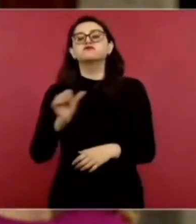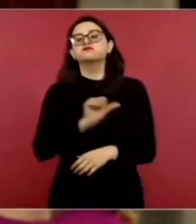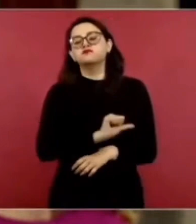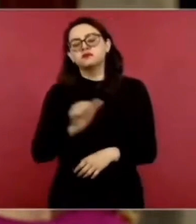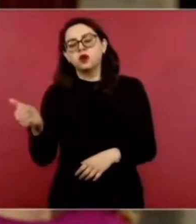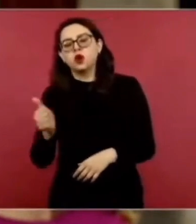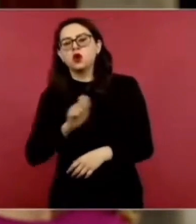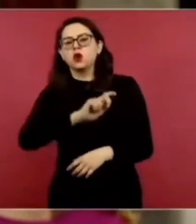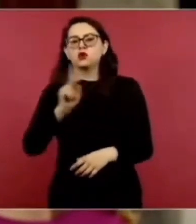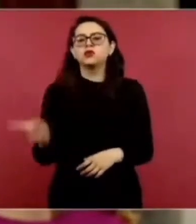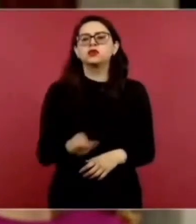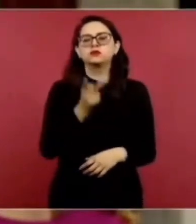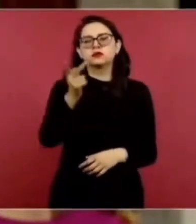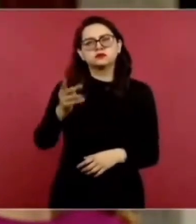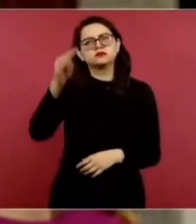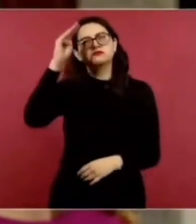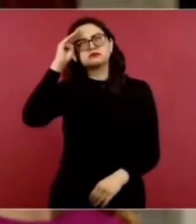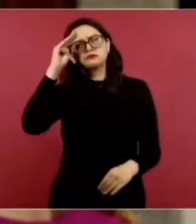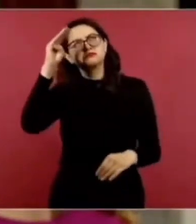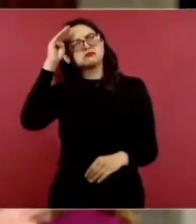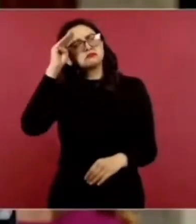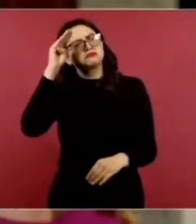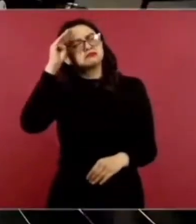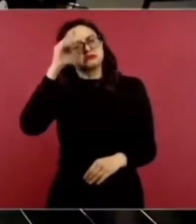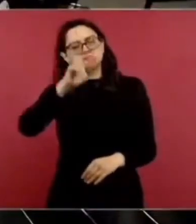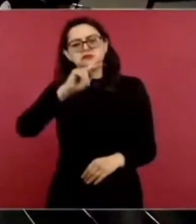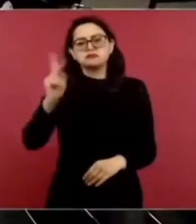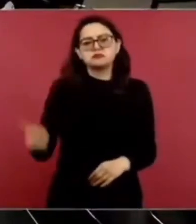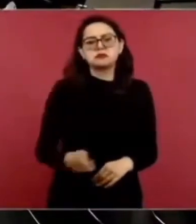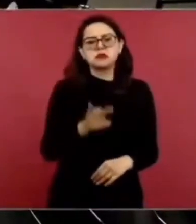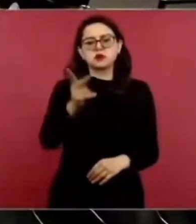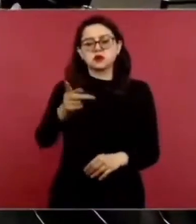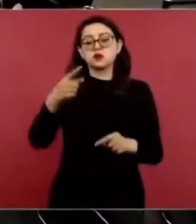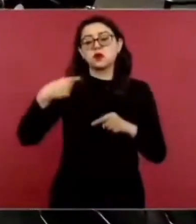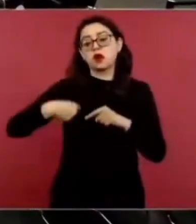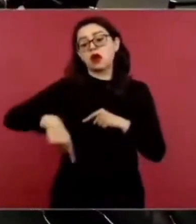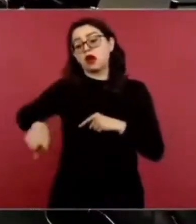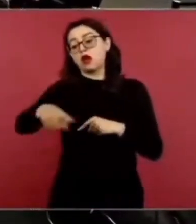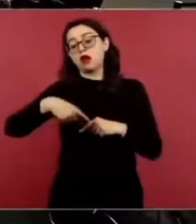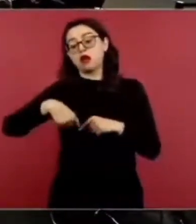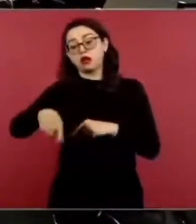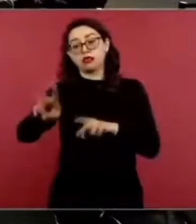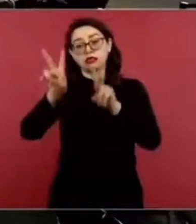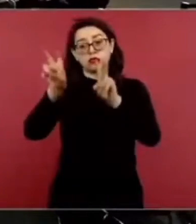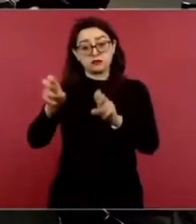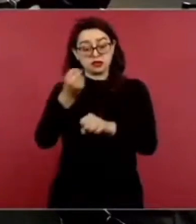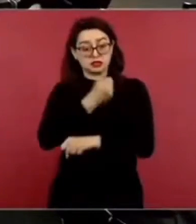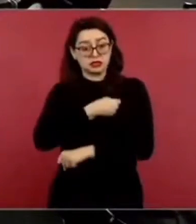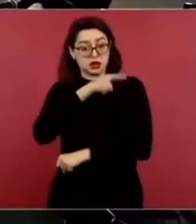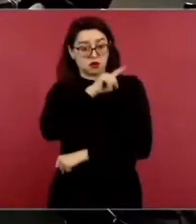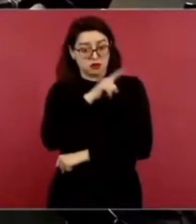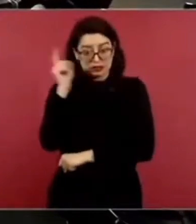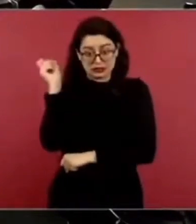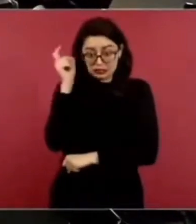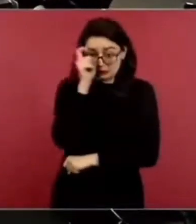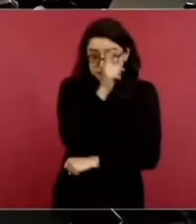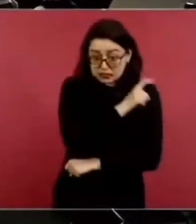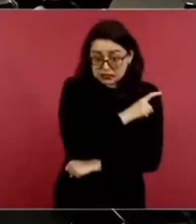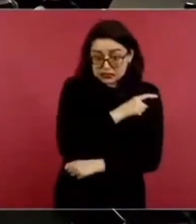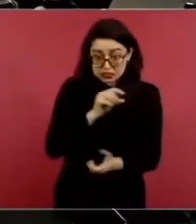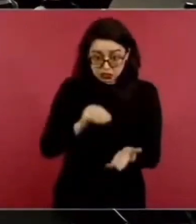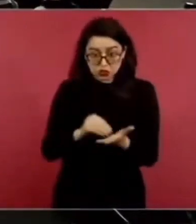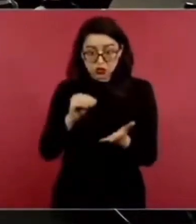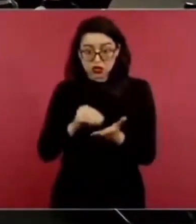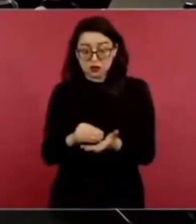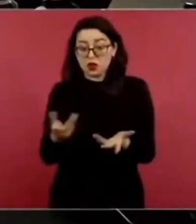retroalimentación y de saber dónde estamos parados, preguntarle cuáles son los retos que tiene el gobierno en materia de salud. Si con esta